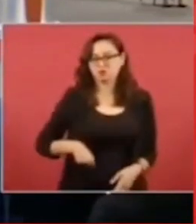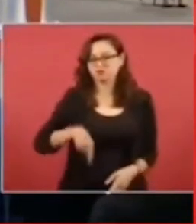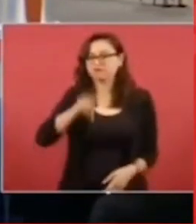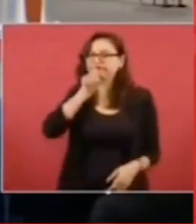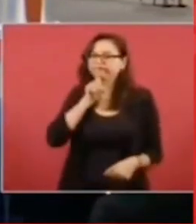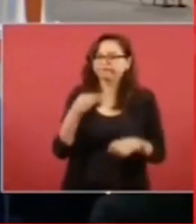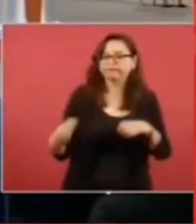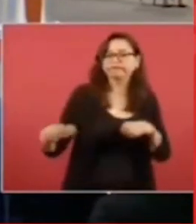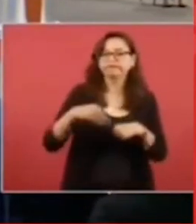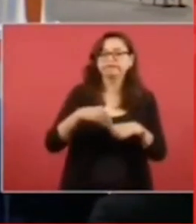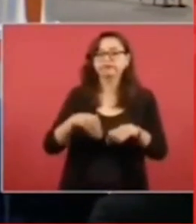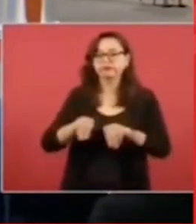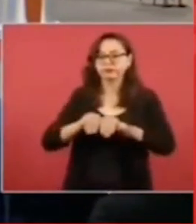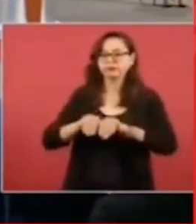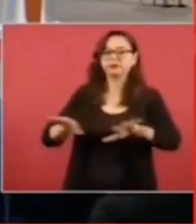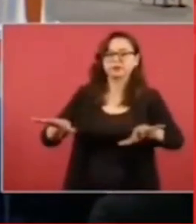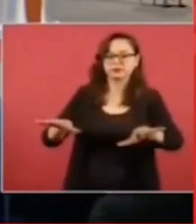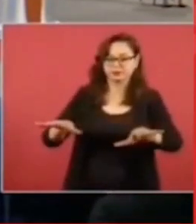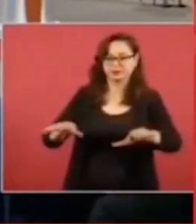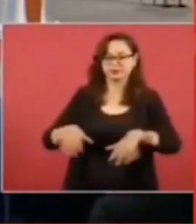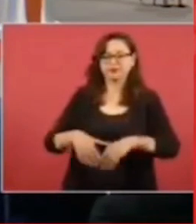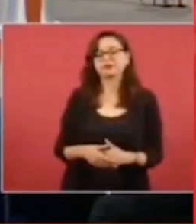interés de quienes